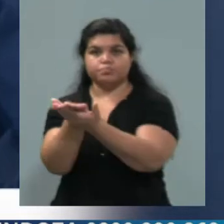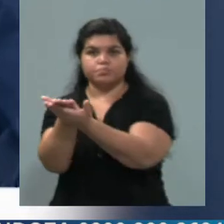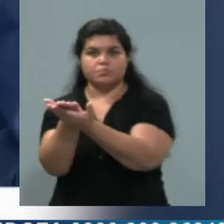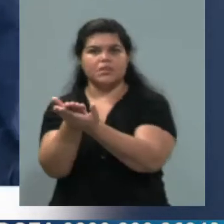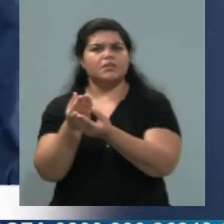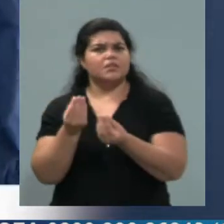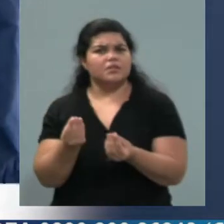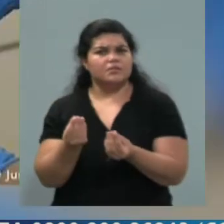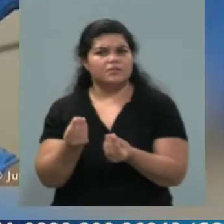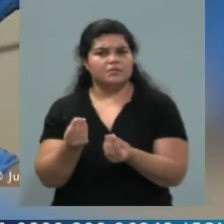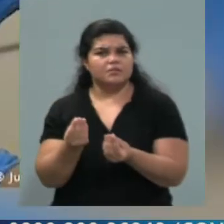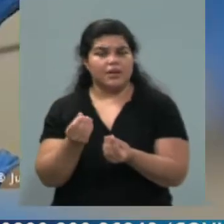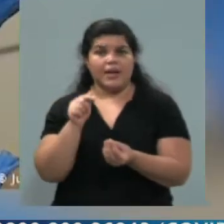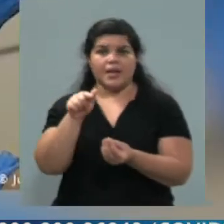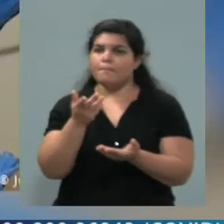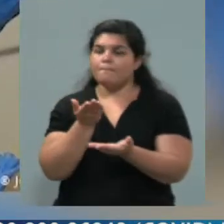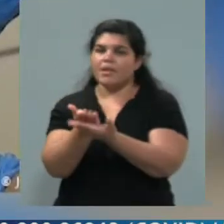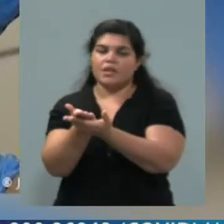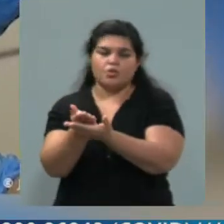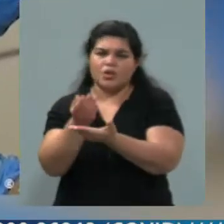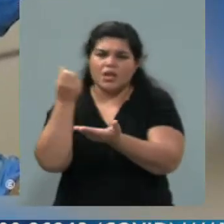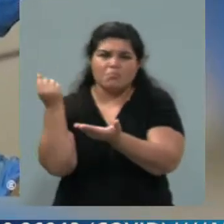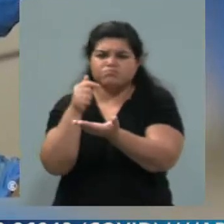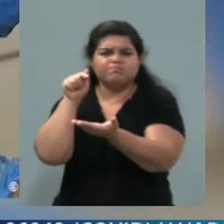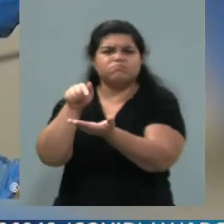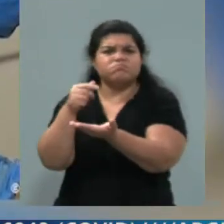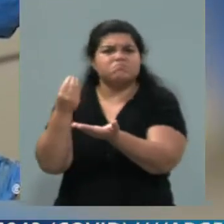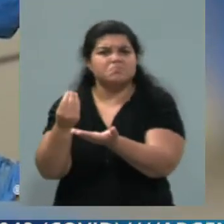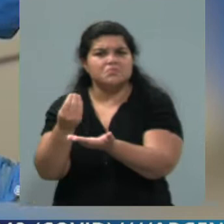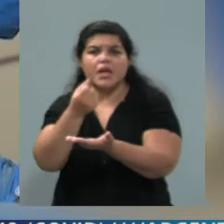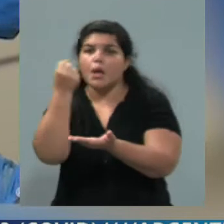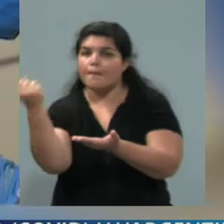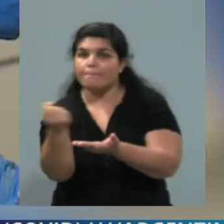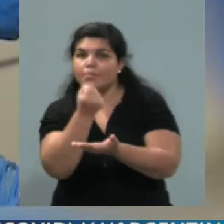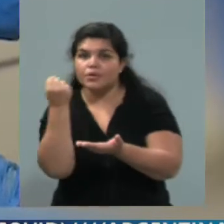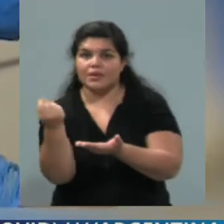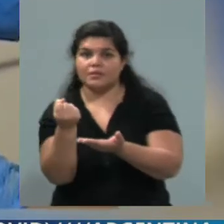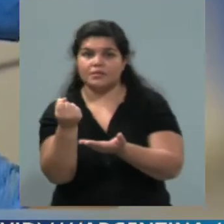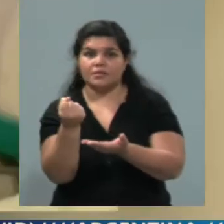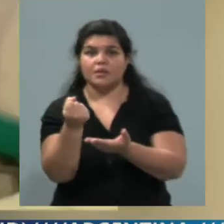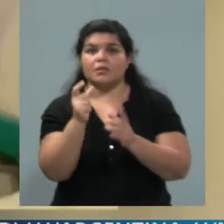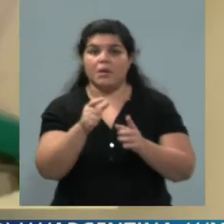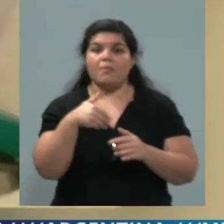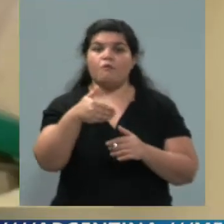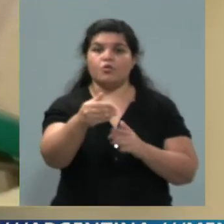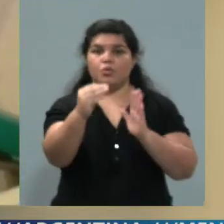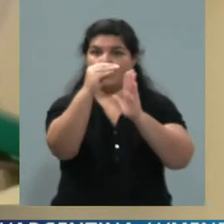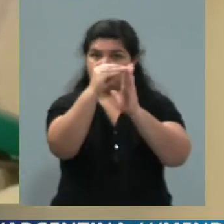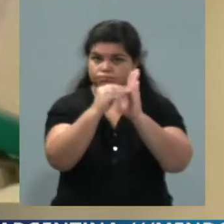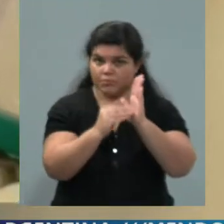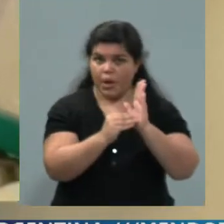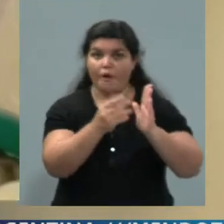pedido importantísimo que tiene que ver con que se incluya dentro del esquema vacunatorio a las personas